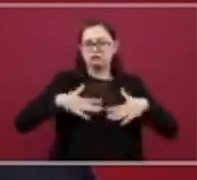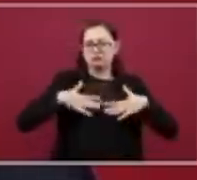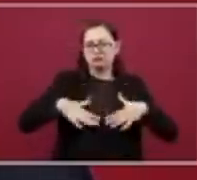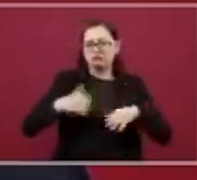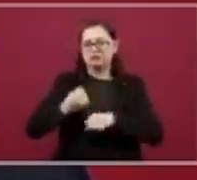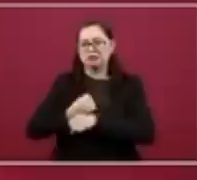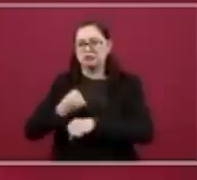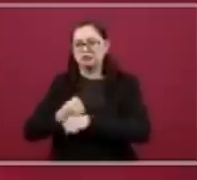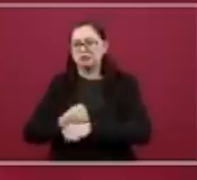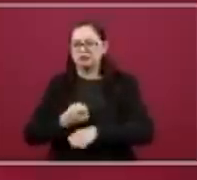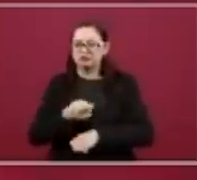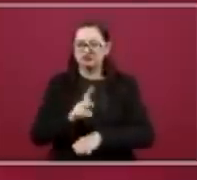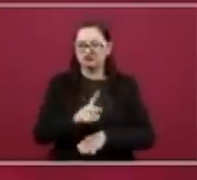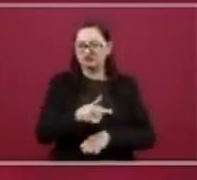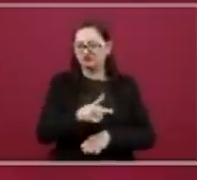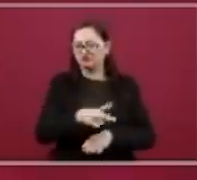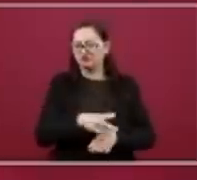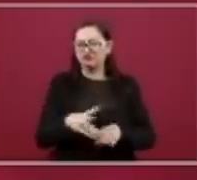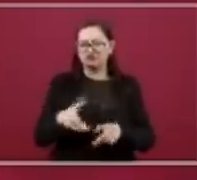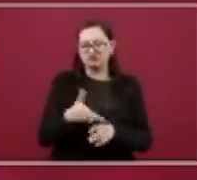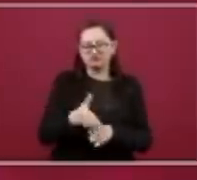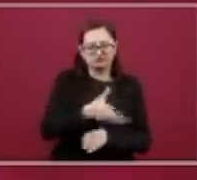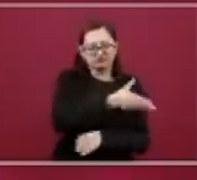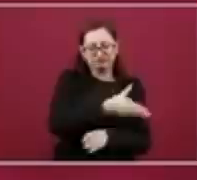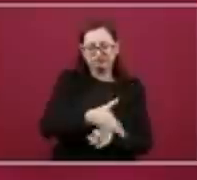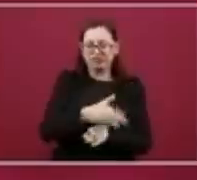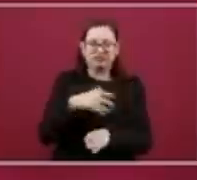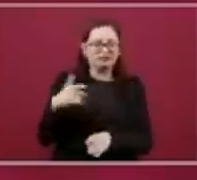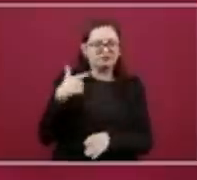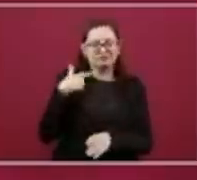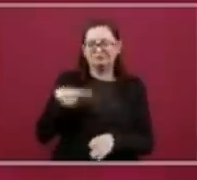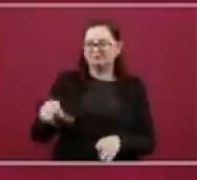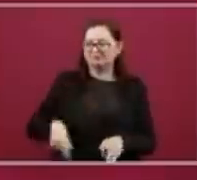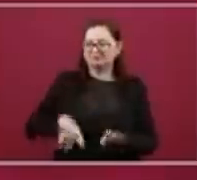calzado en el periodo neoliberal,